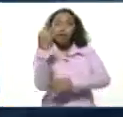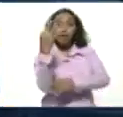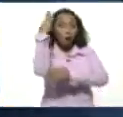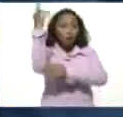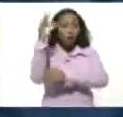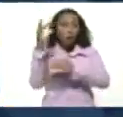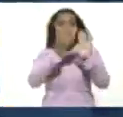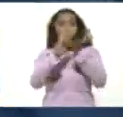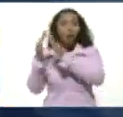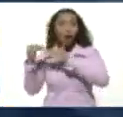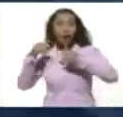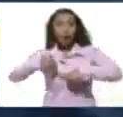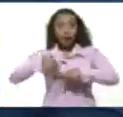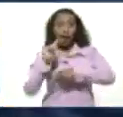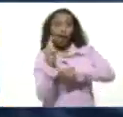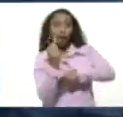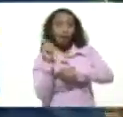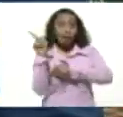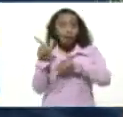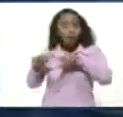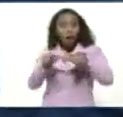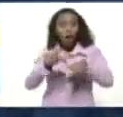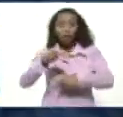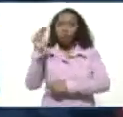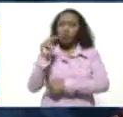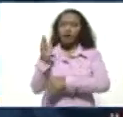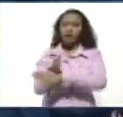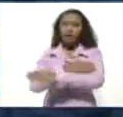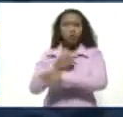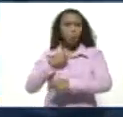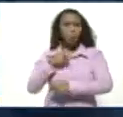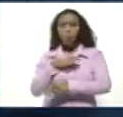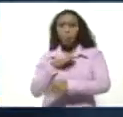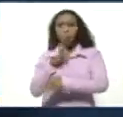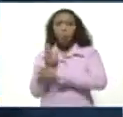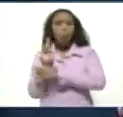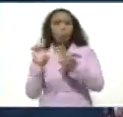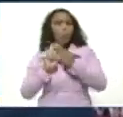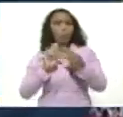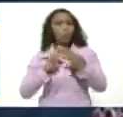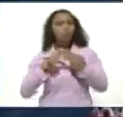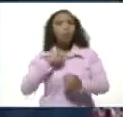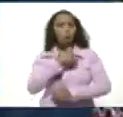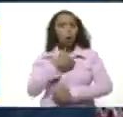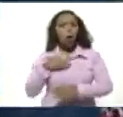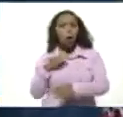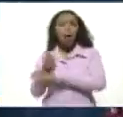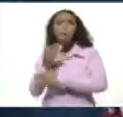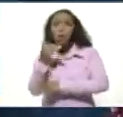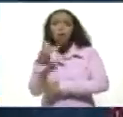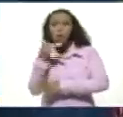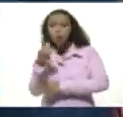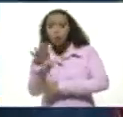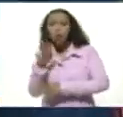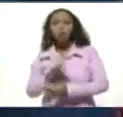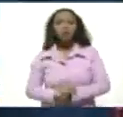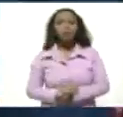rurales del eje. Del eje, de esa zona no, nunca he ido, Márquez. Yo quiero ir a esa zona, pero pronto, pronto,